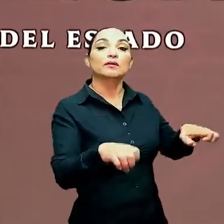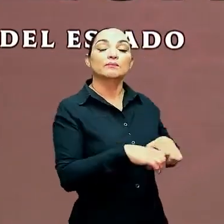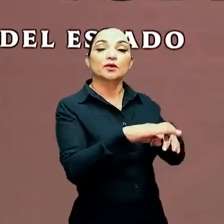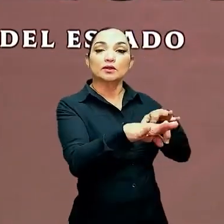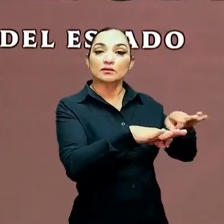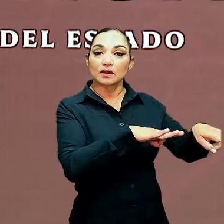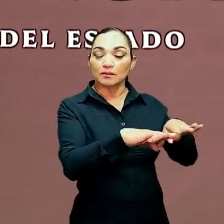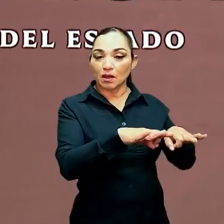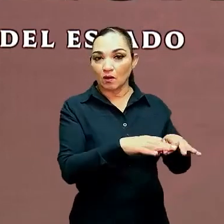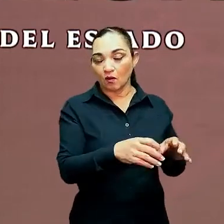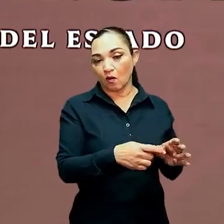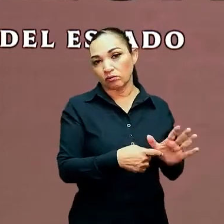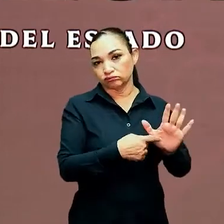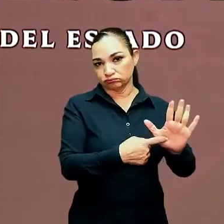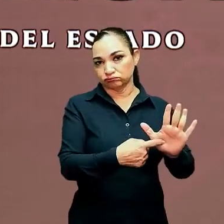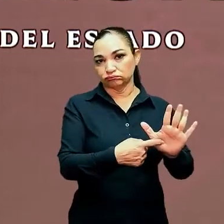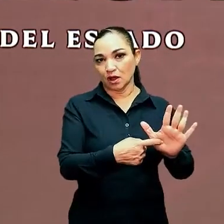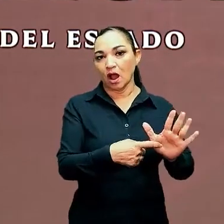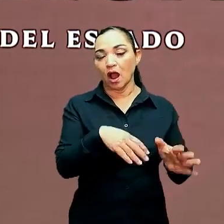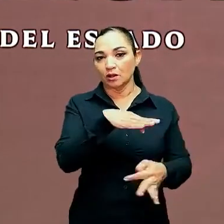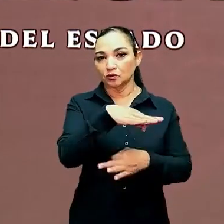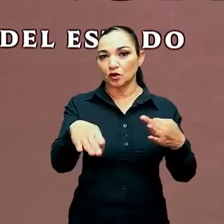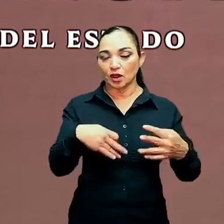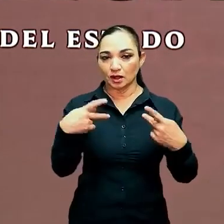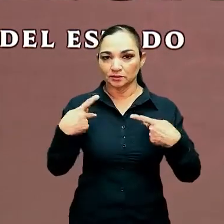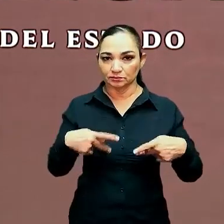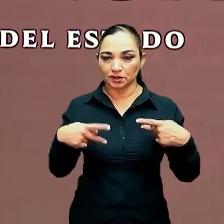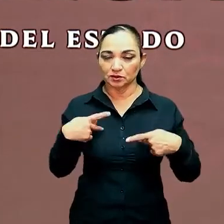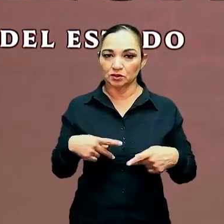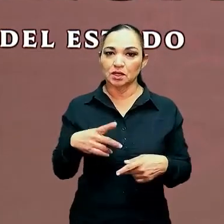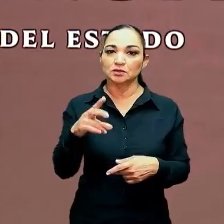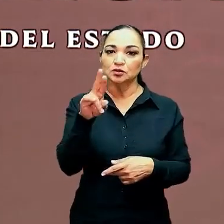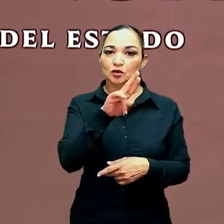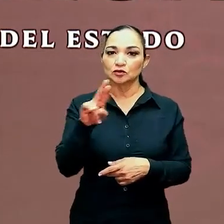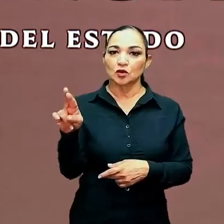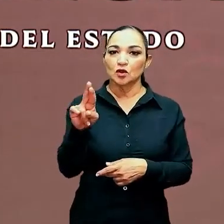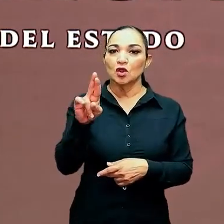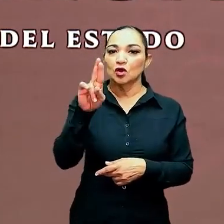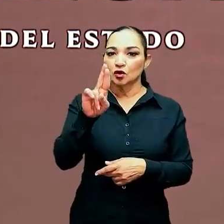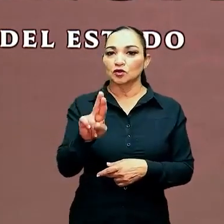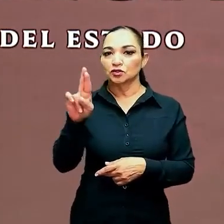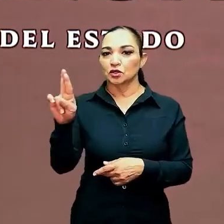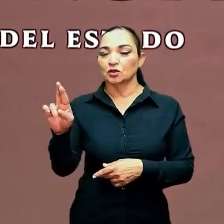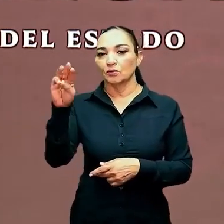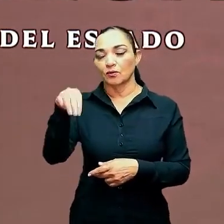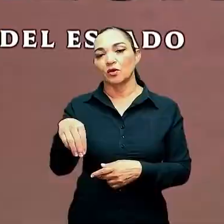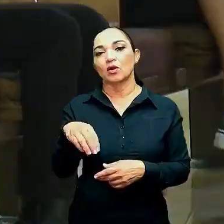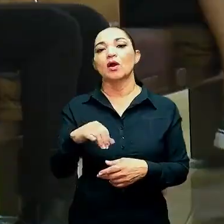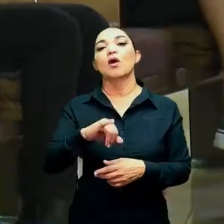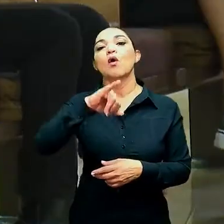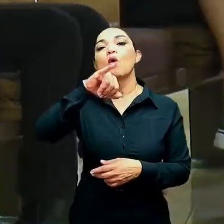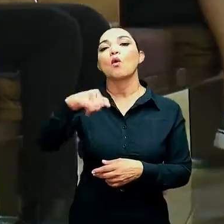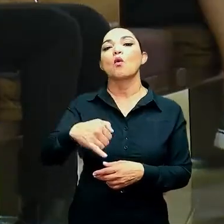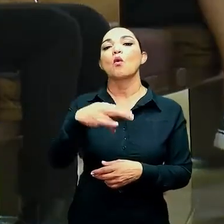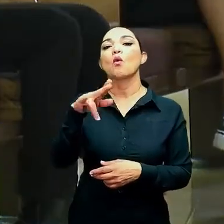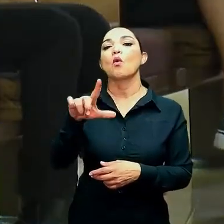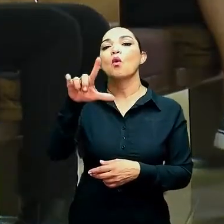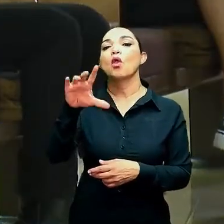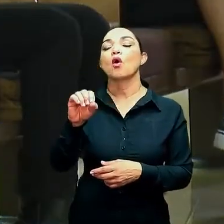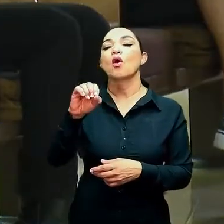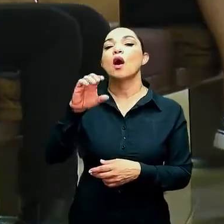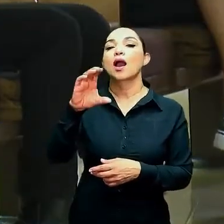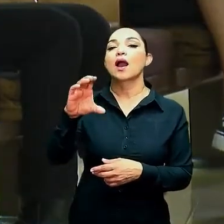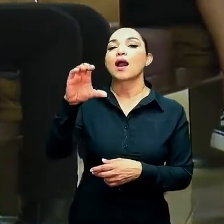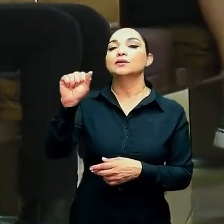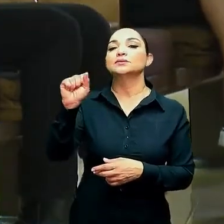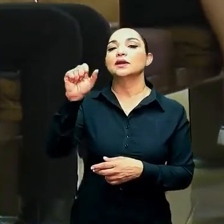Bernardino y a todos, el doctor Rocha dijo, viene Julio Cascajares, y se quedó todo el